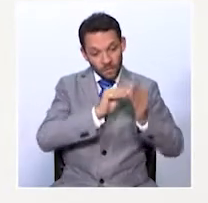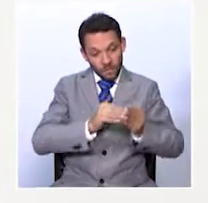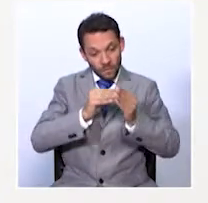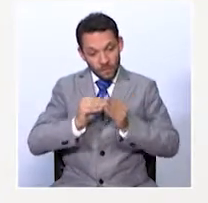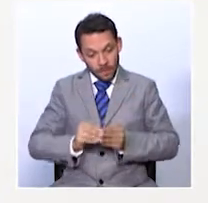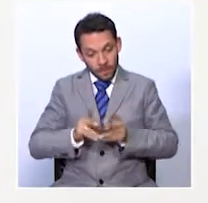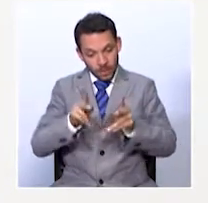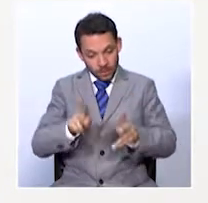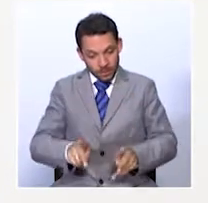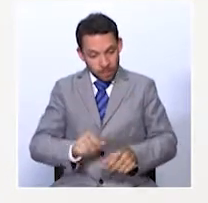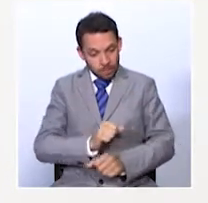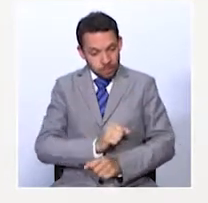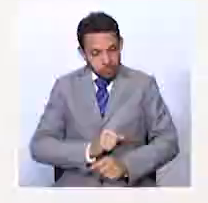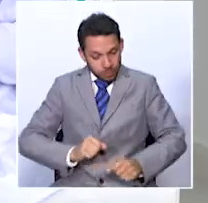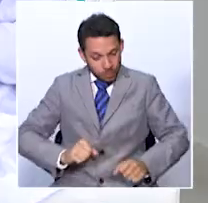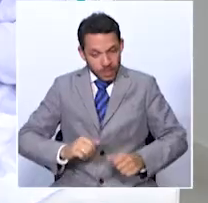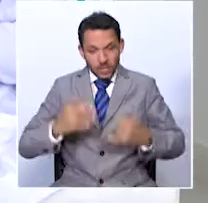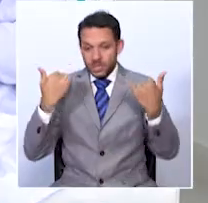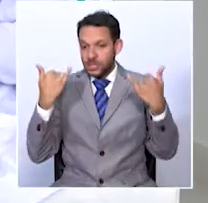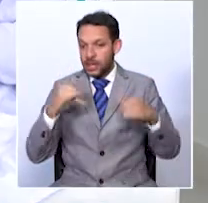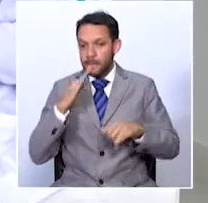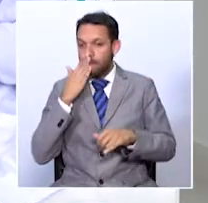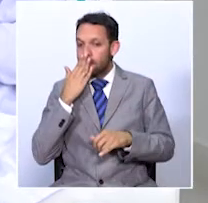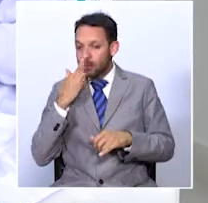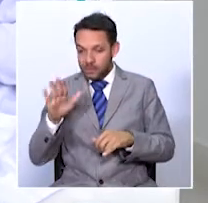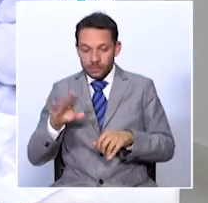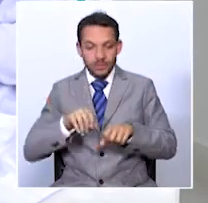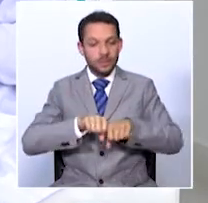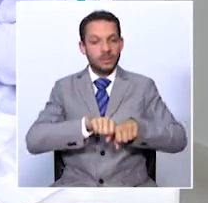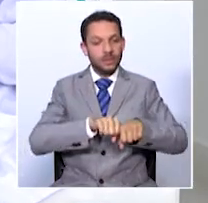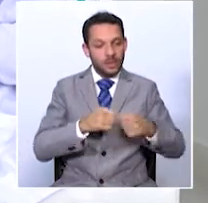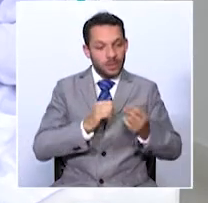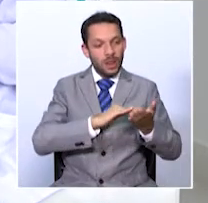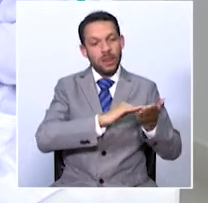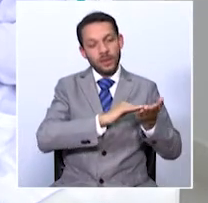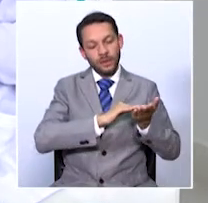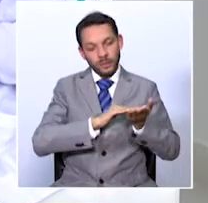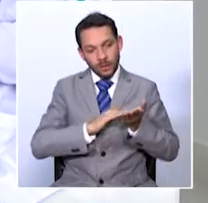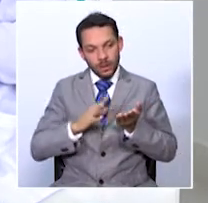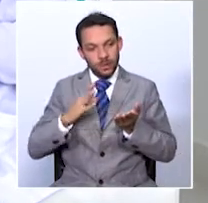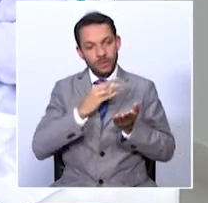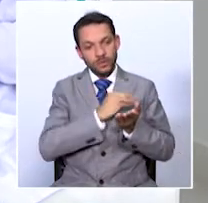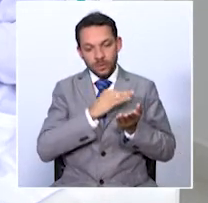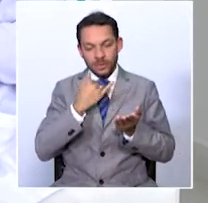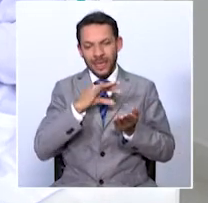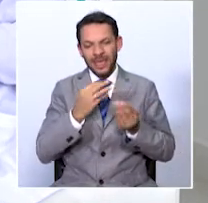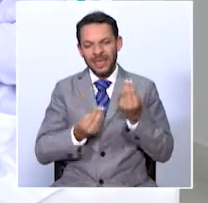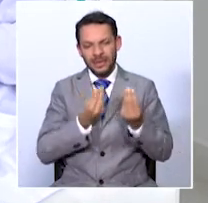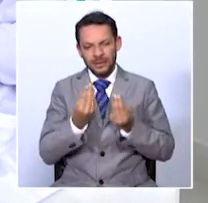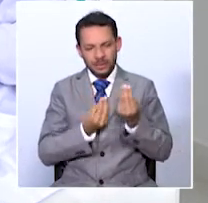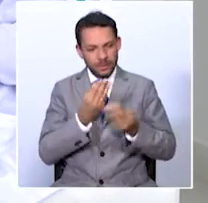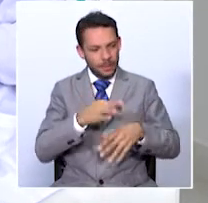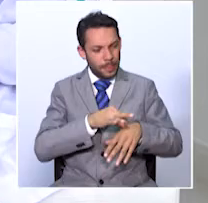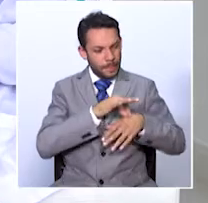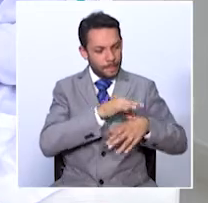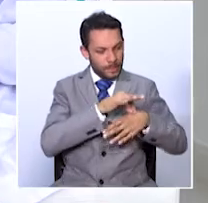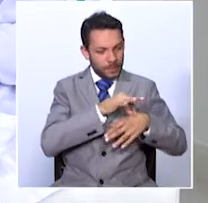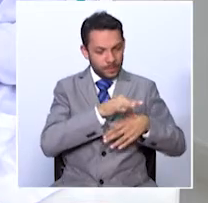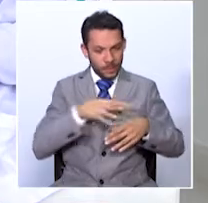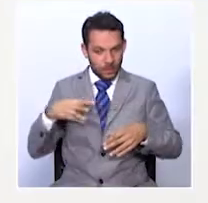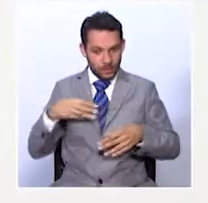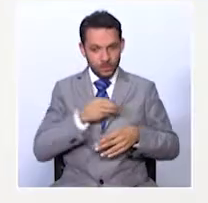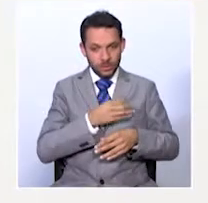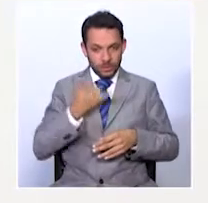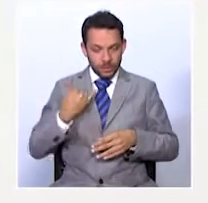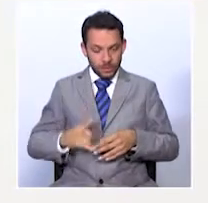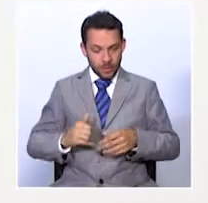que esa pielcita ya se dañó. Y esa piel es la que tenemos que sacar cuando hacemos, por ejemplo, una cirugía de